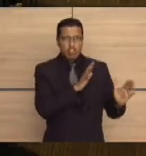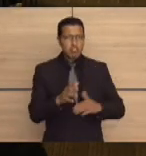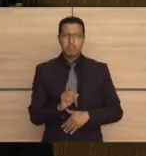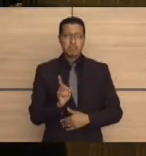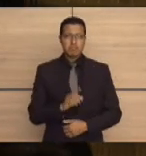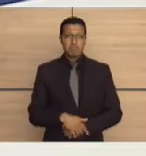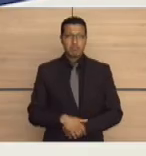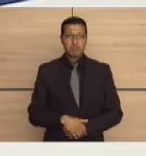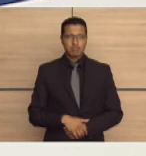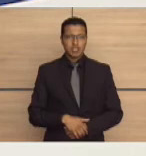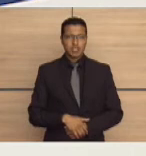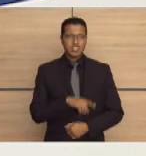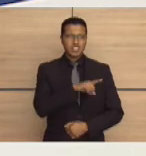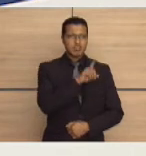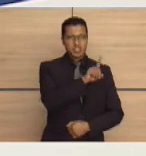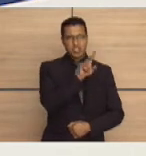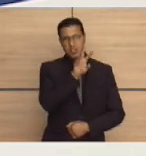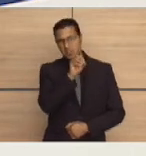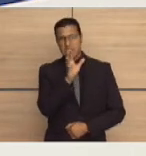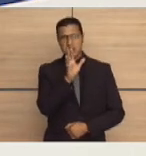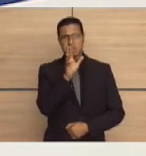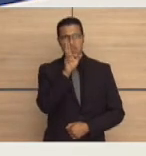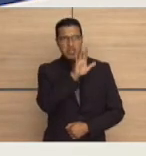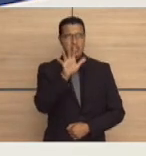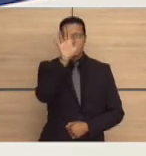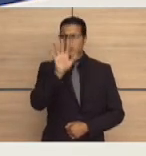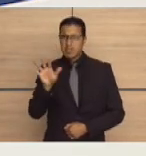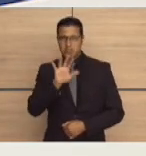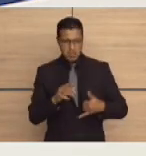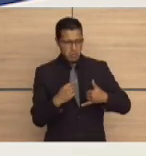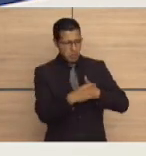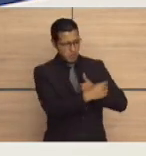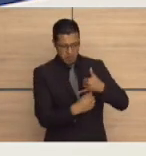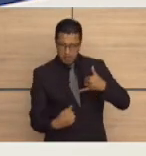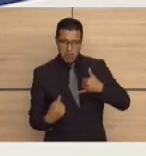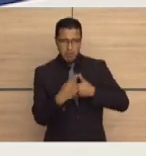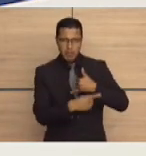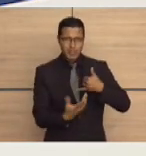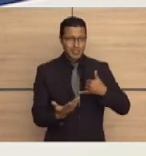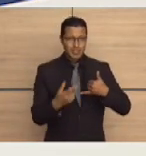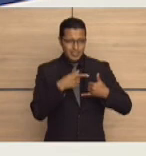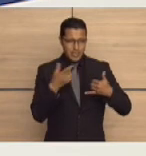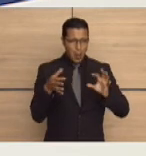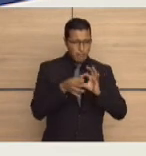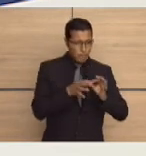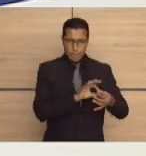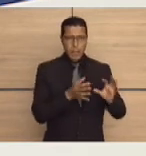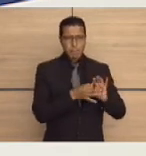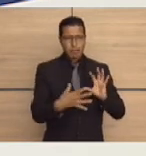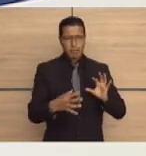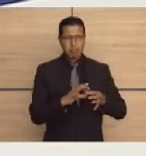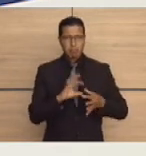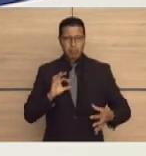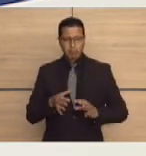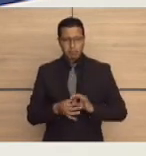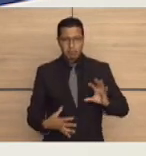120 naciones o más se distribuían por un territorio que no parecía tener vocación de unidad. Era